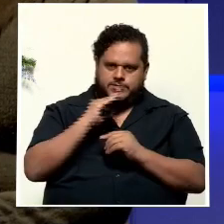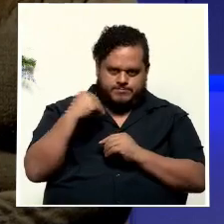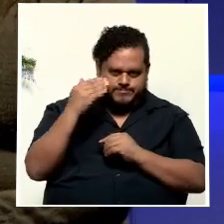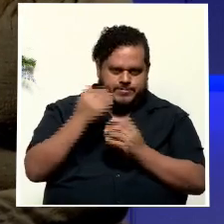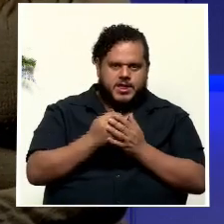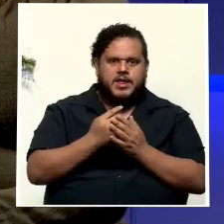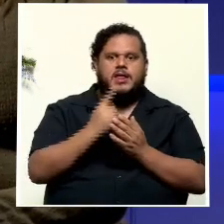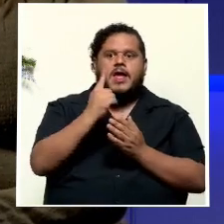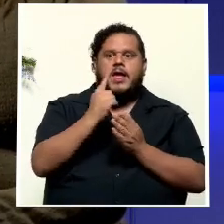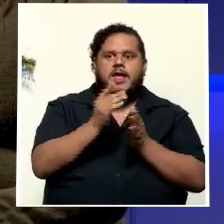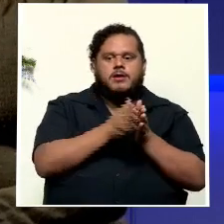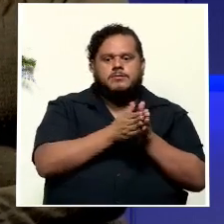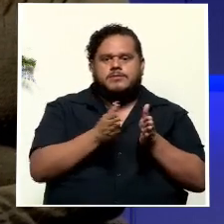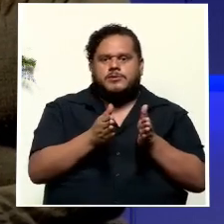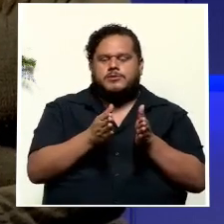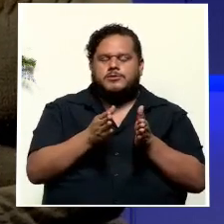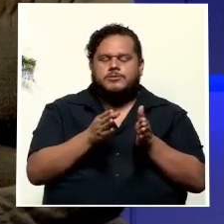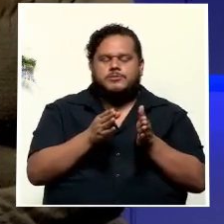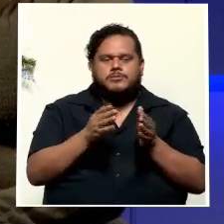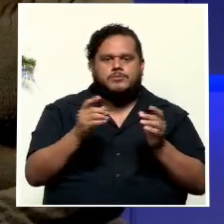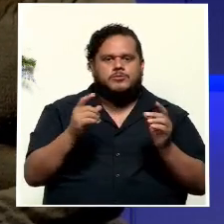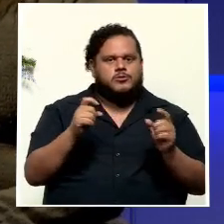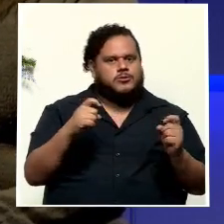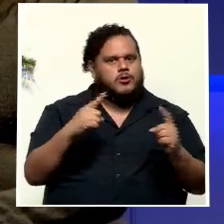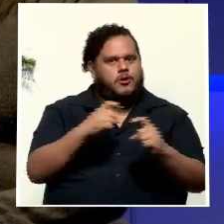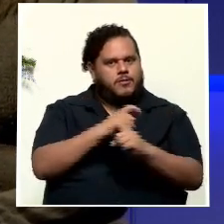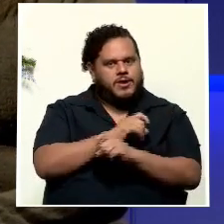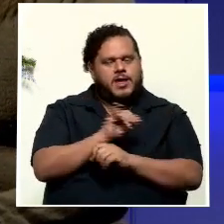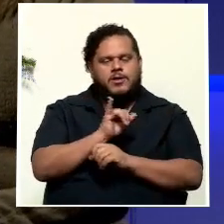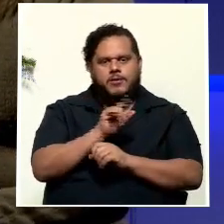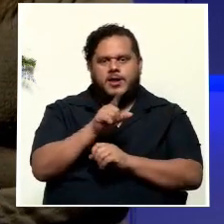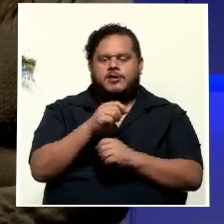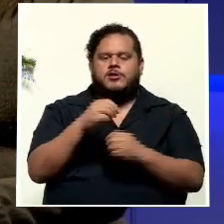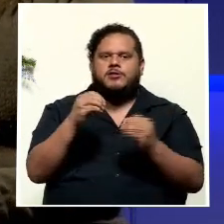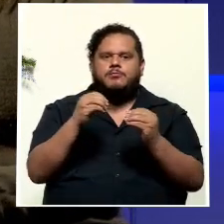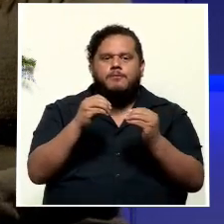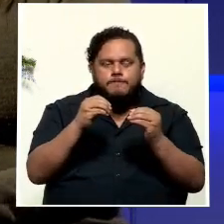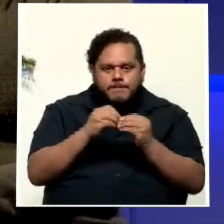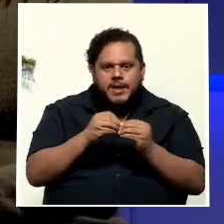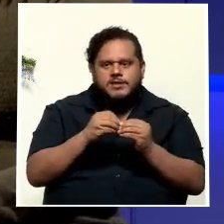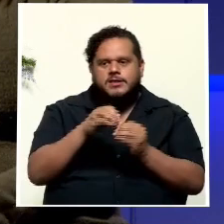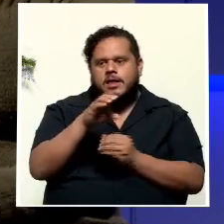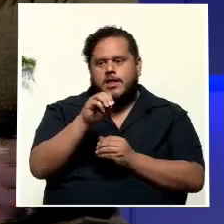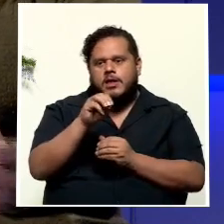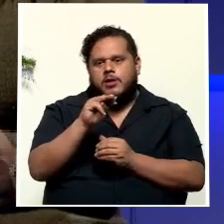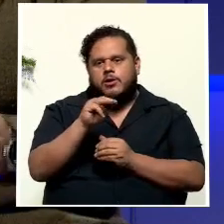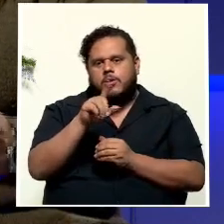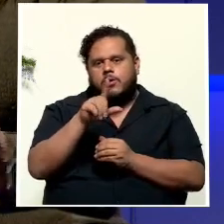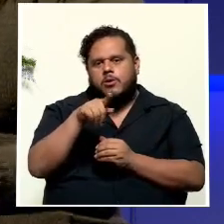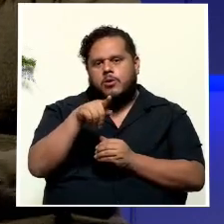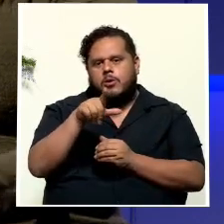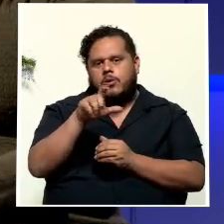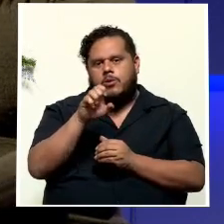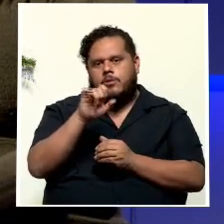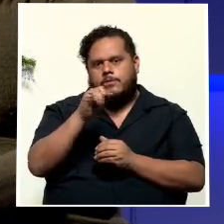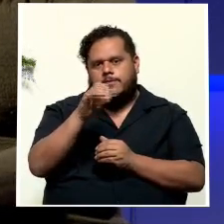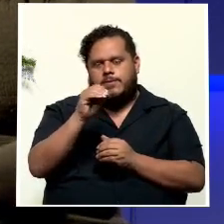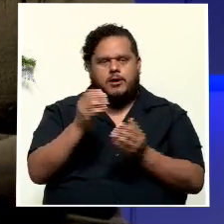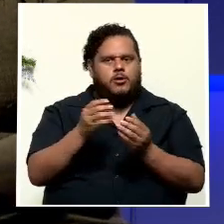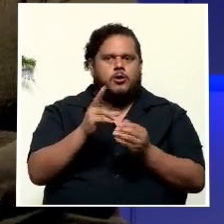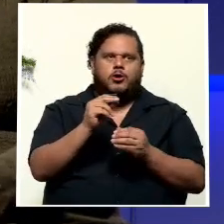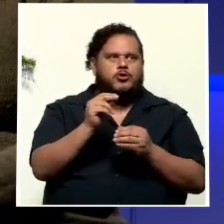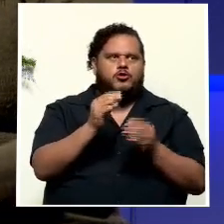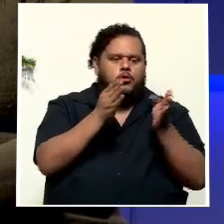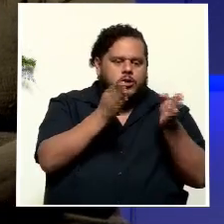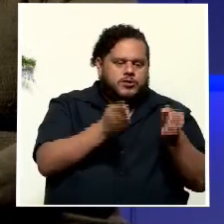periodo muy convulso. Eso lo hace también extra complejo, ¿verdad? Porque no es un periodo normal en donde uno diría, bueno,